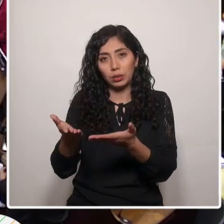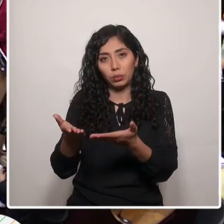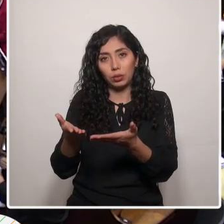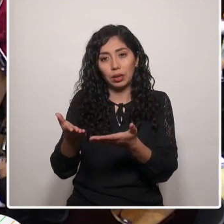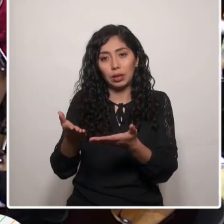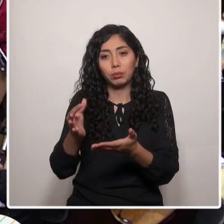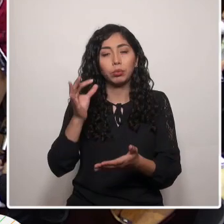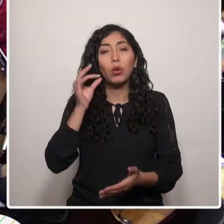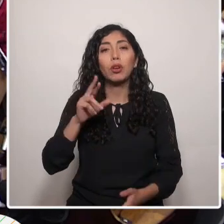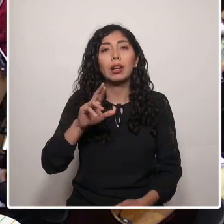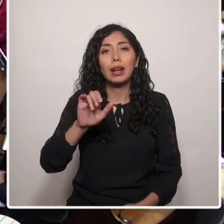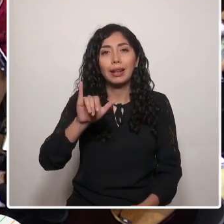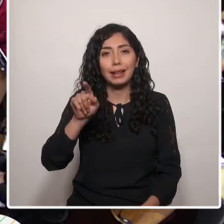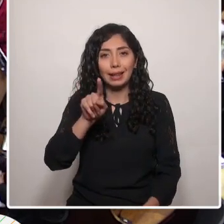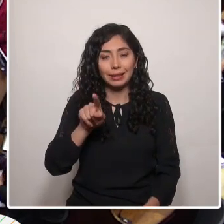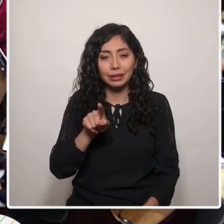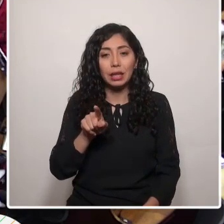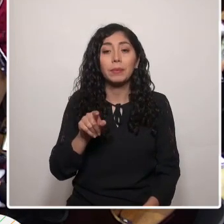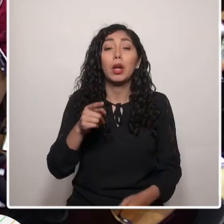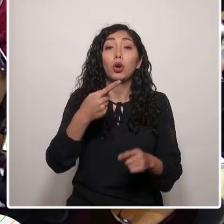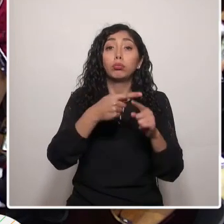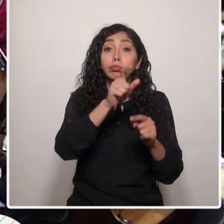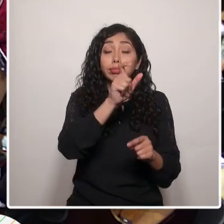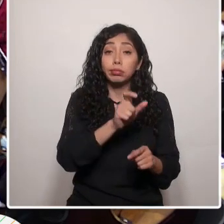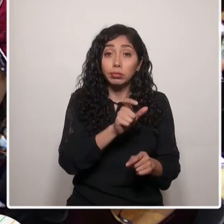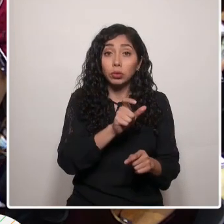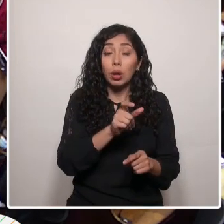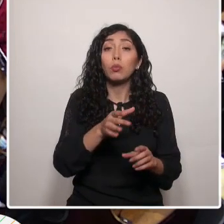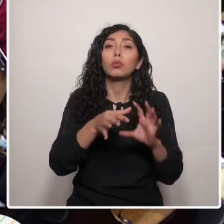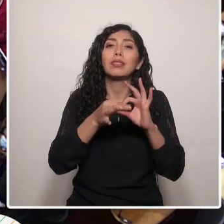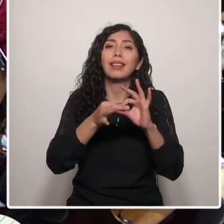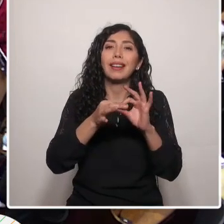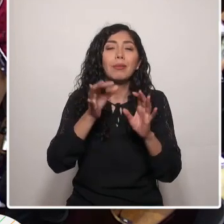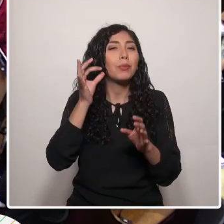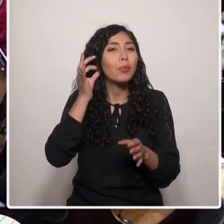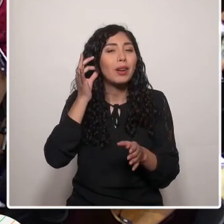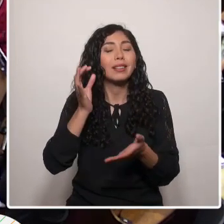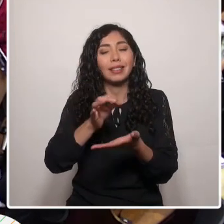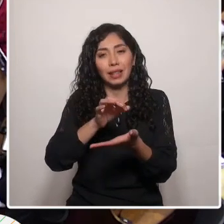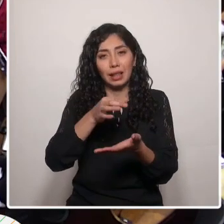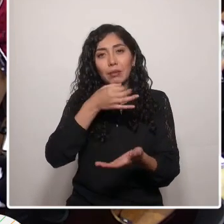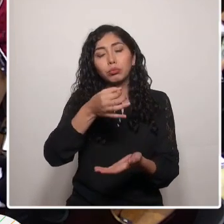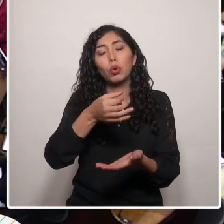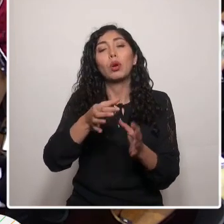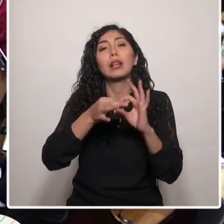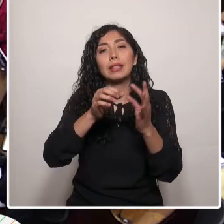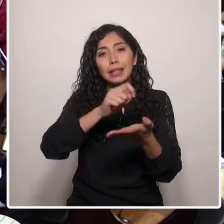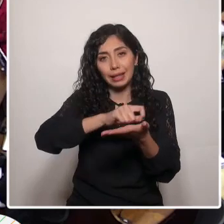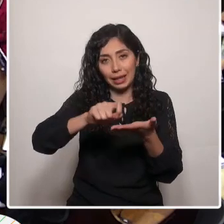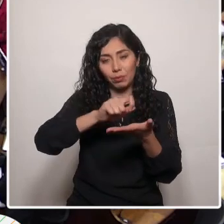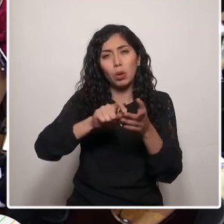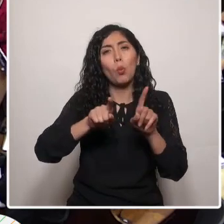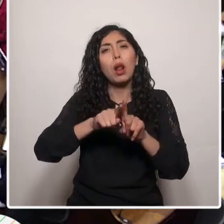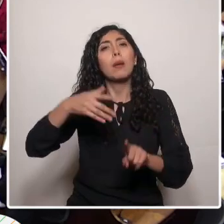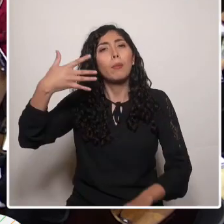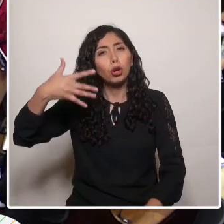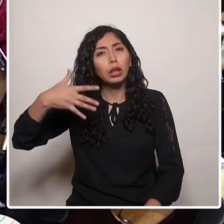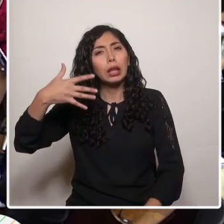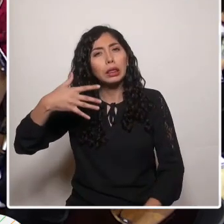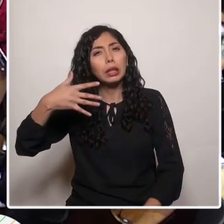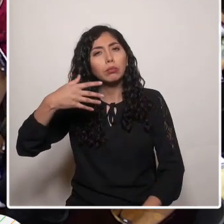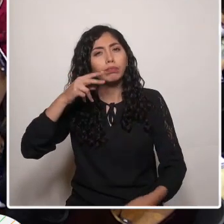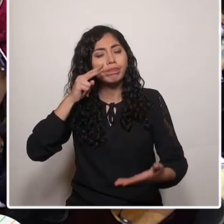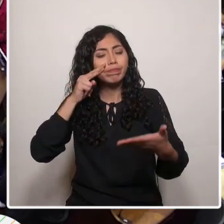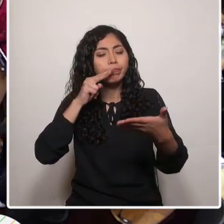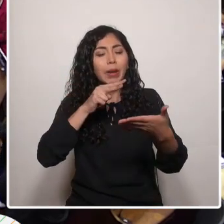señora Cubillos. Sí, muchas gracias, secretario. Yo creo que igual es esencial chequear el acta